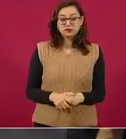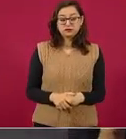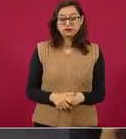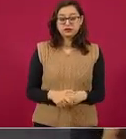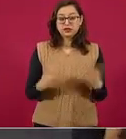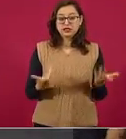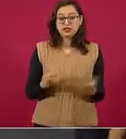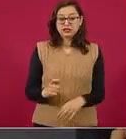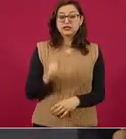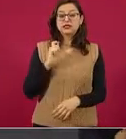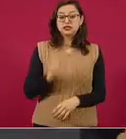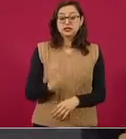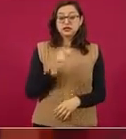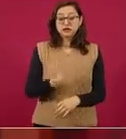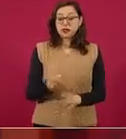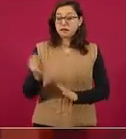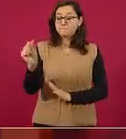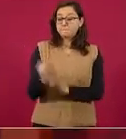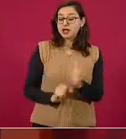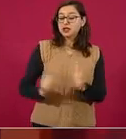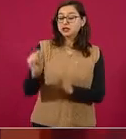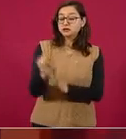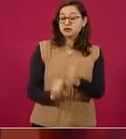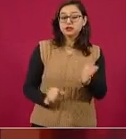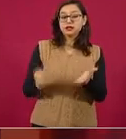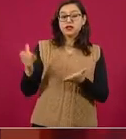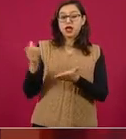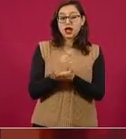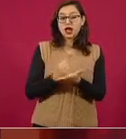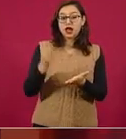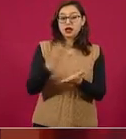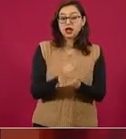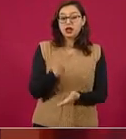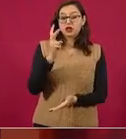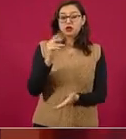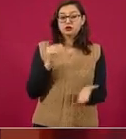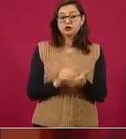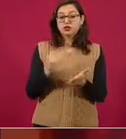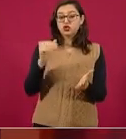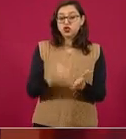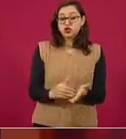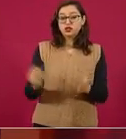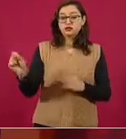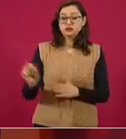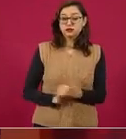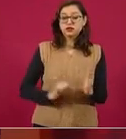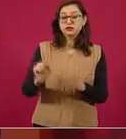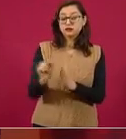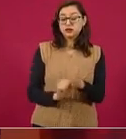2,5 millones de pesos al mes? ¿Quién gana eso?